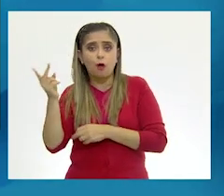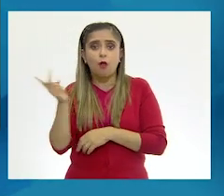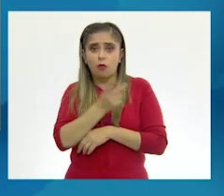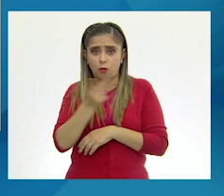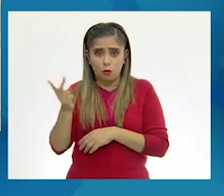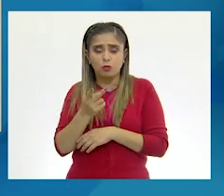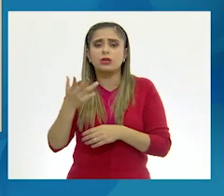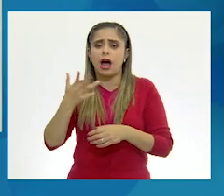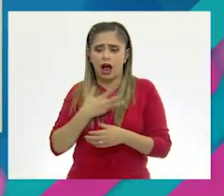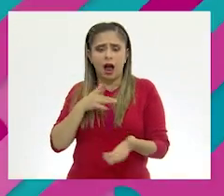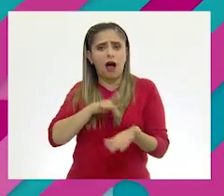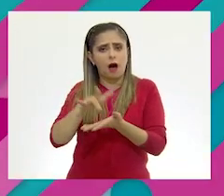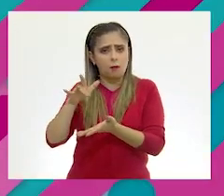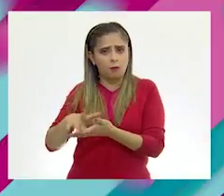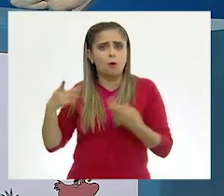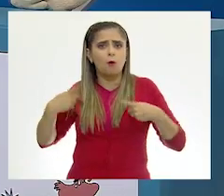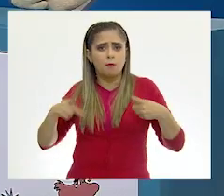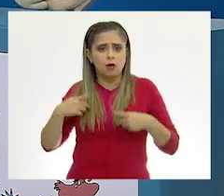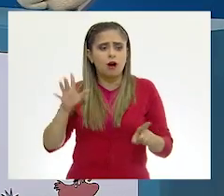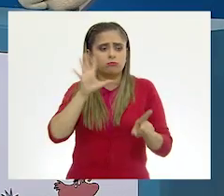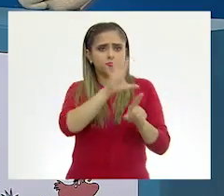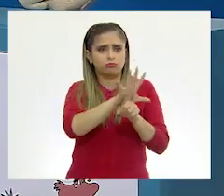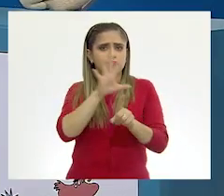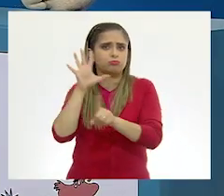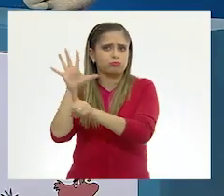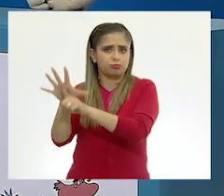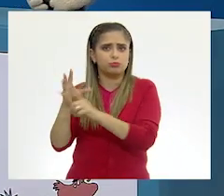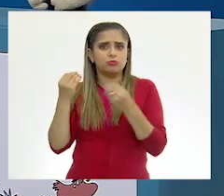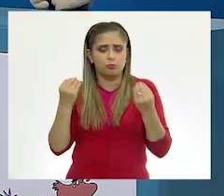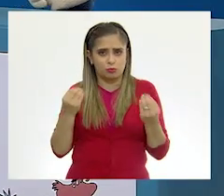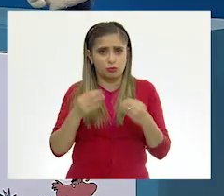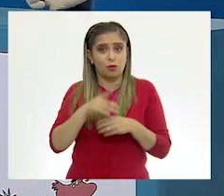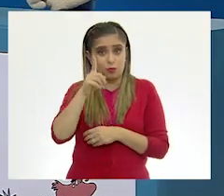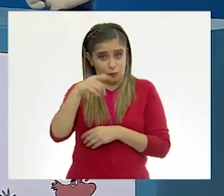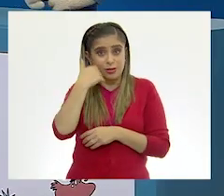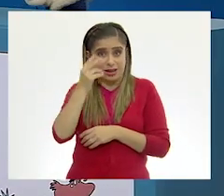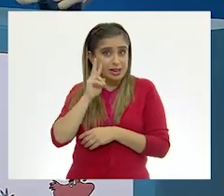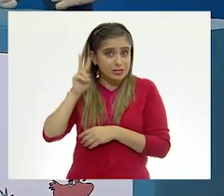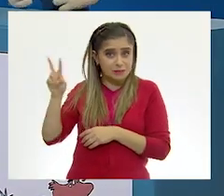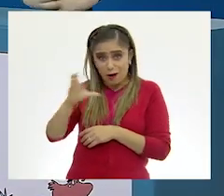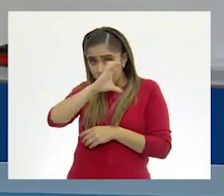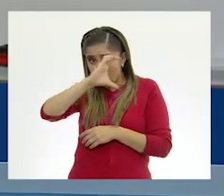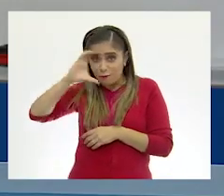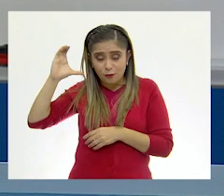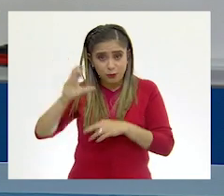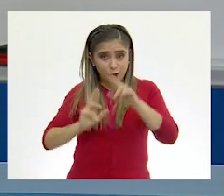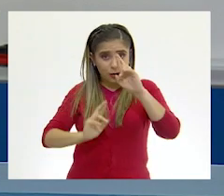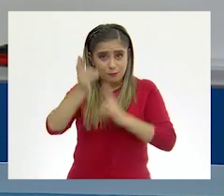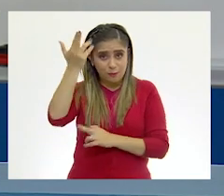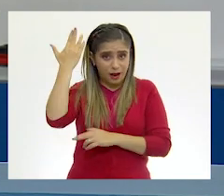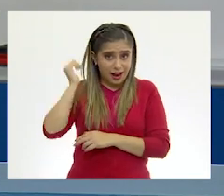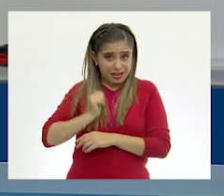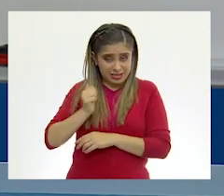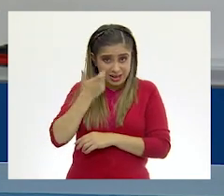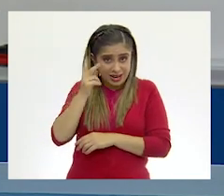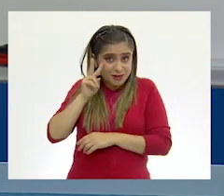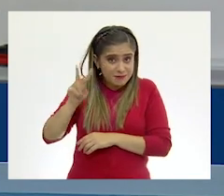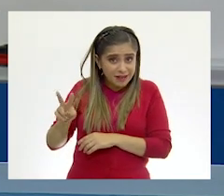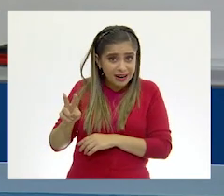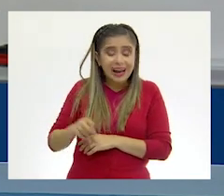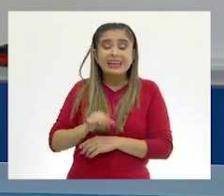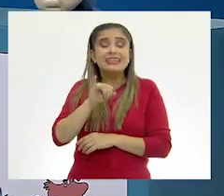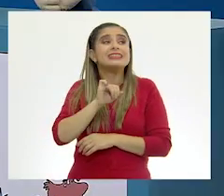apoyo del pueblo. ¿Les gustaría ver algunas imágenes de la revolución? Sí, yo quiero ver algunas. Sí, yo